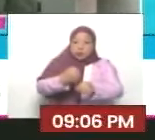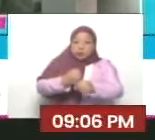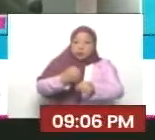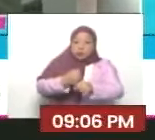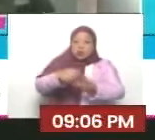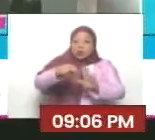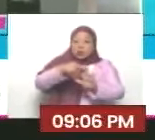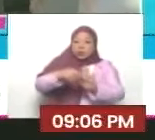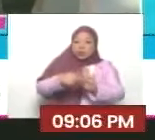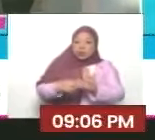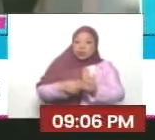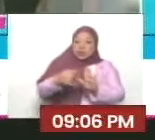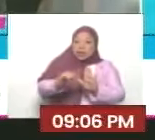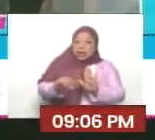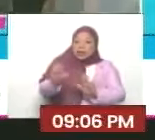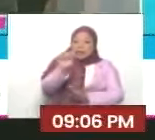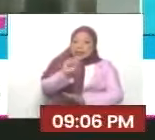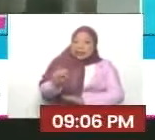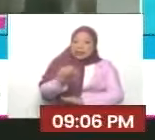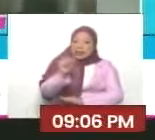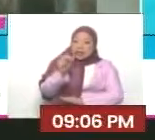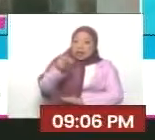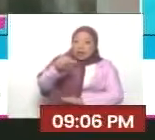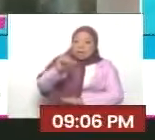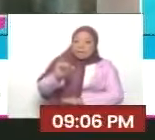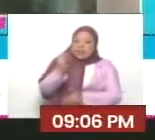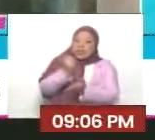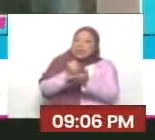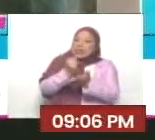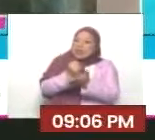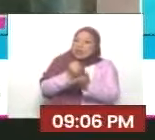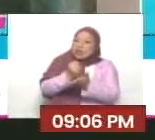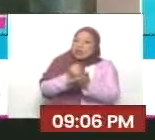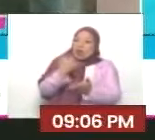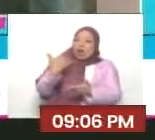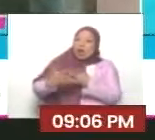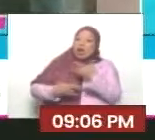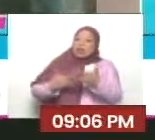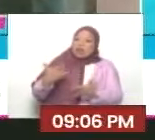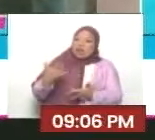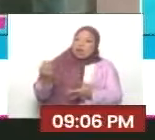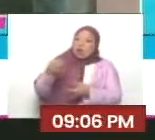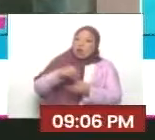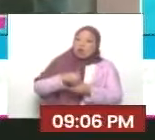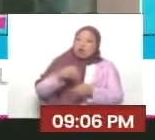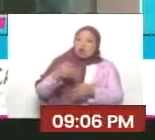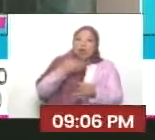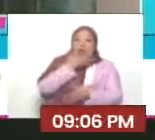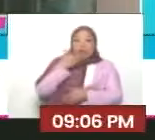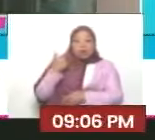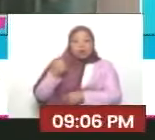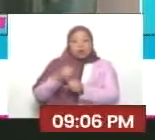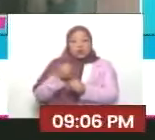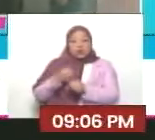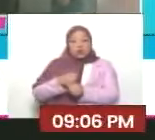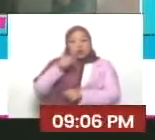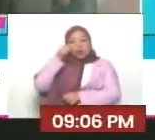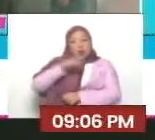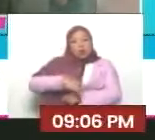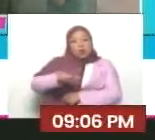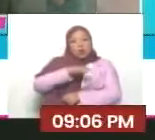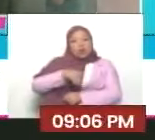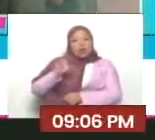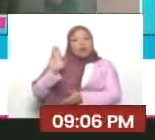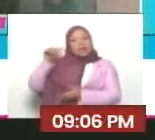requisitos exigidos por el SAPI y de esa manera hacer o retomar, mejor dicho, el puesto que